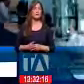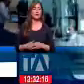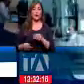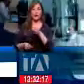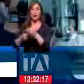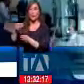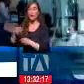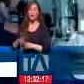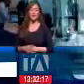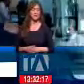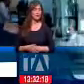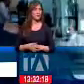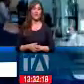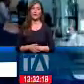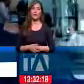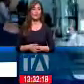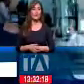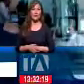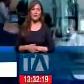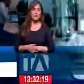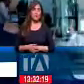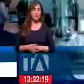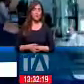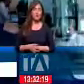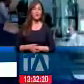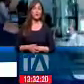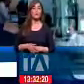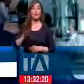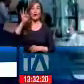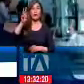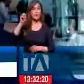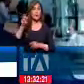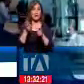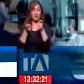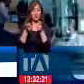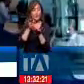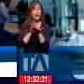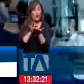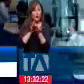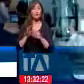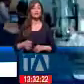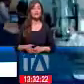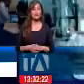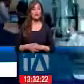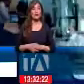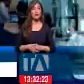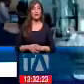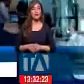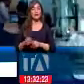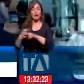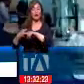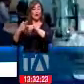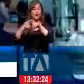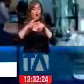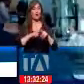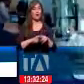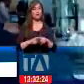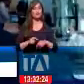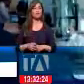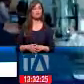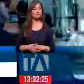devolver, moneda contable que maneja el Fondo Monetario Internacional, que está compuesto por una cesta de distintas canastas a nivel